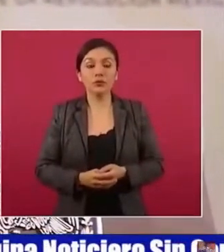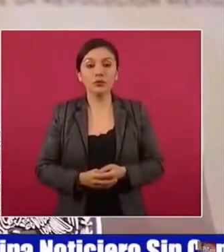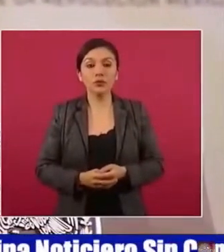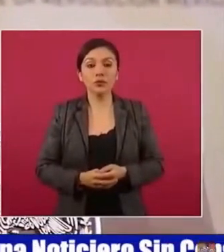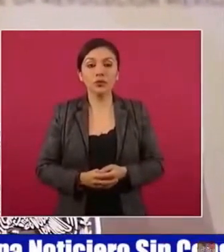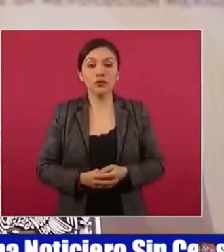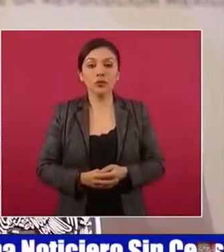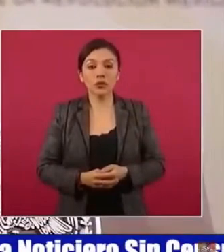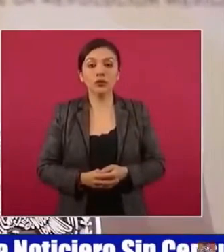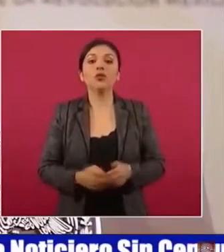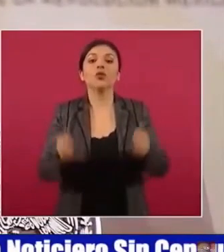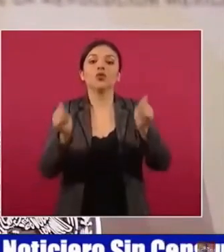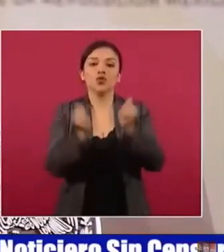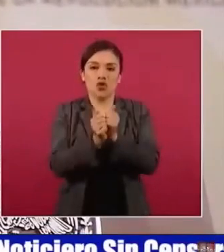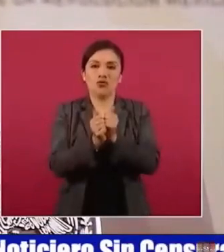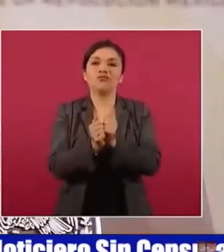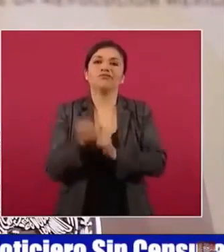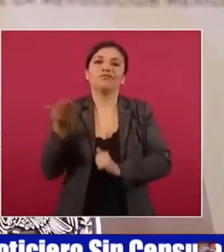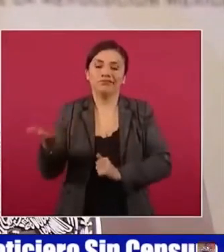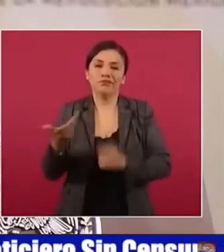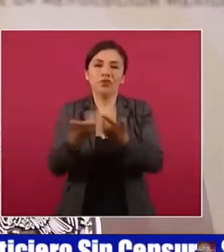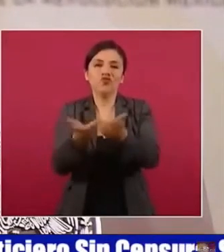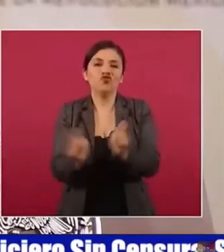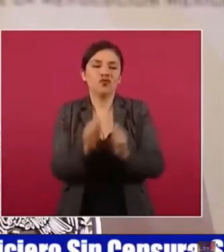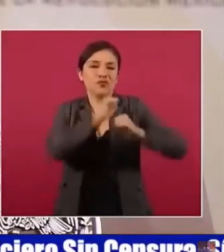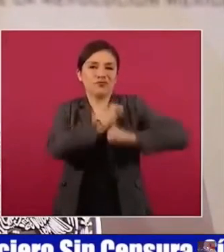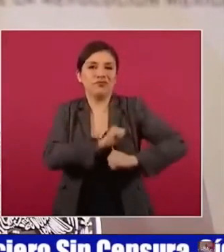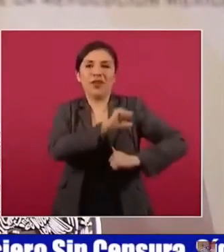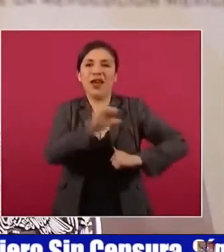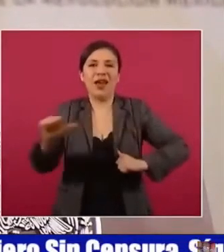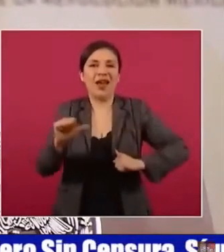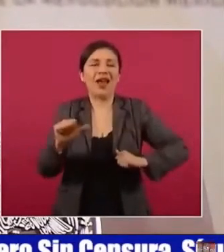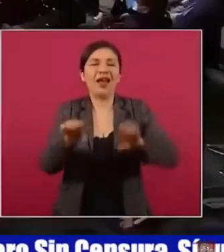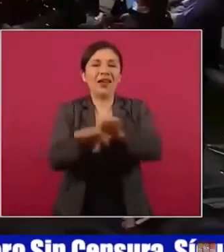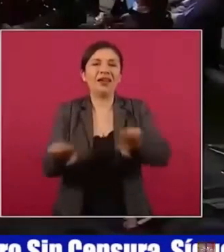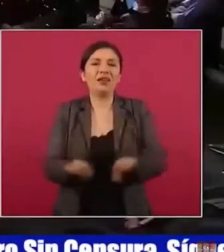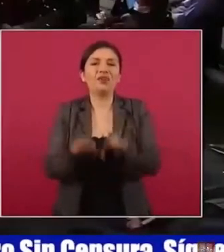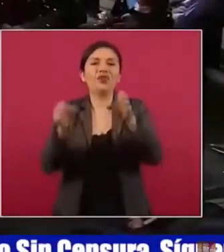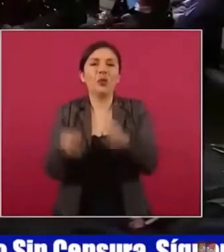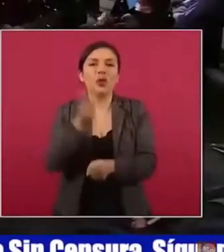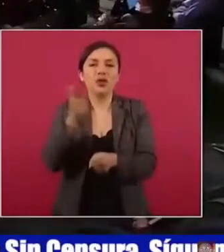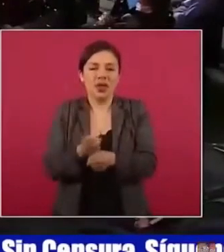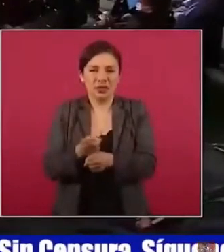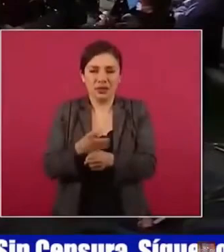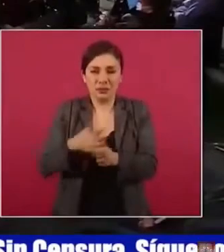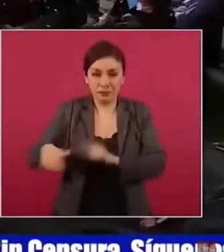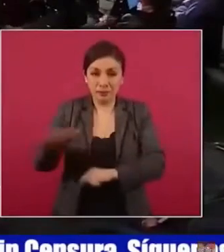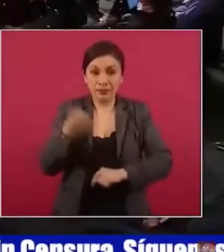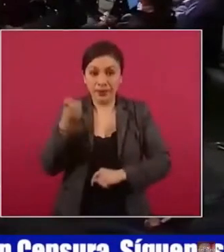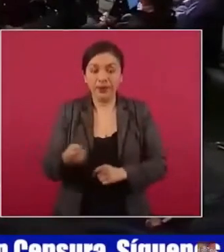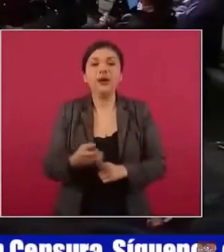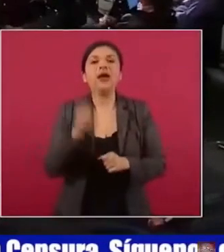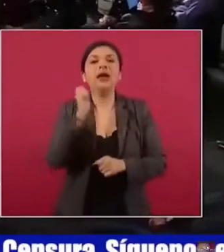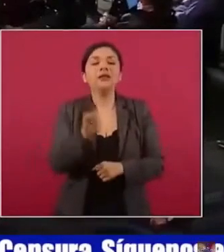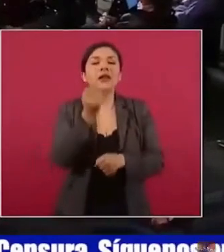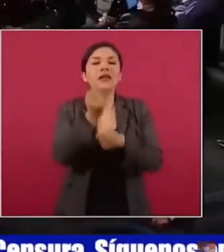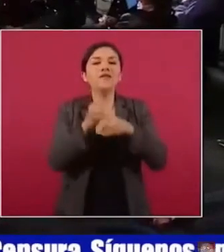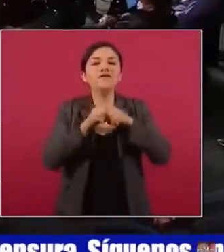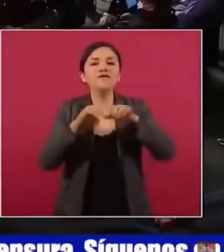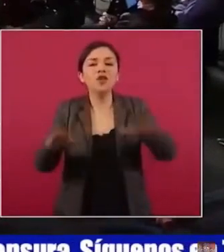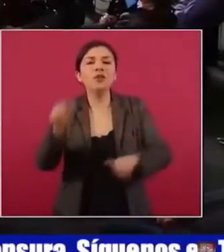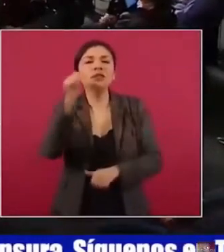López Obrador, y seguramente ya al paso de los años, pues él va a ocupar un sitio junto a otros grandes próceres de la historia del